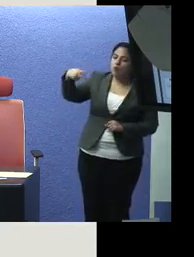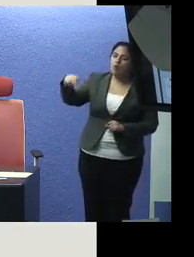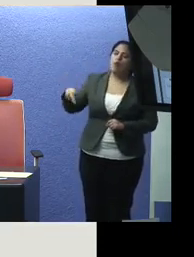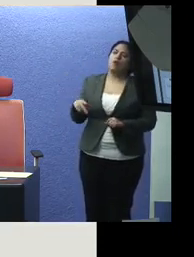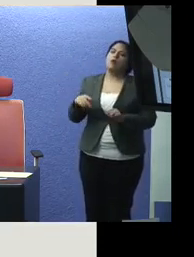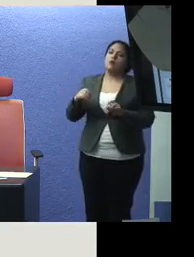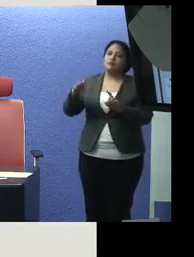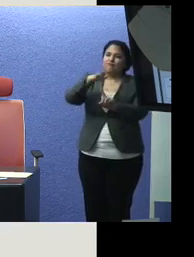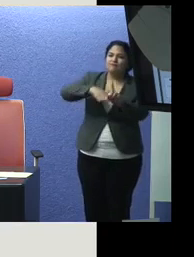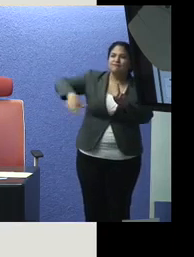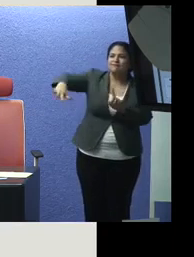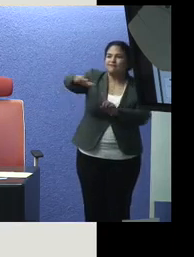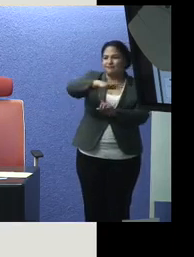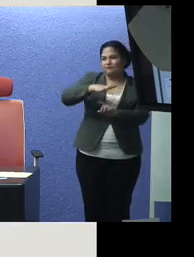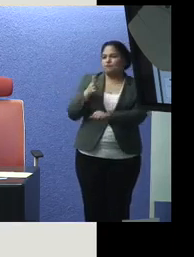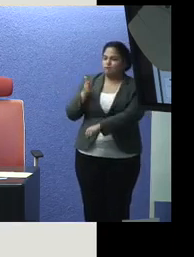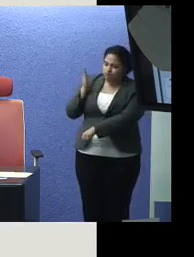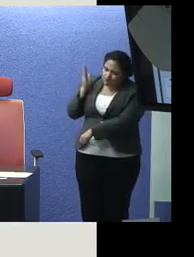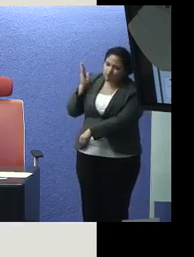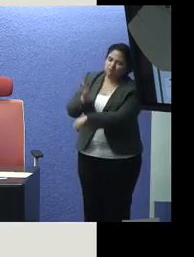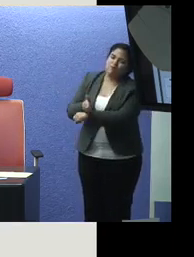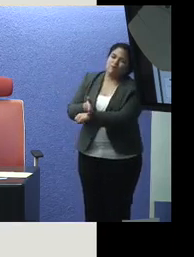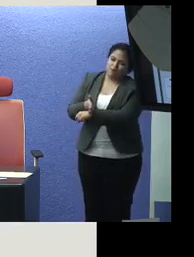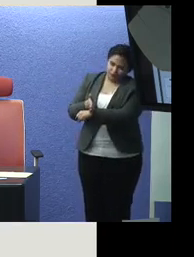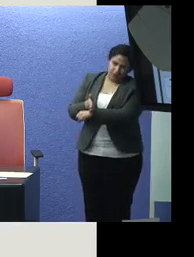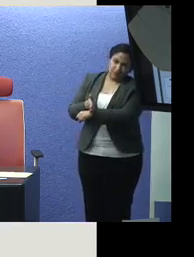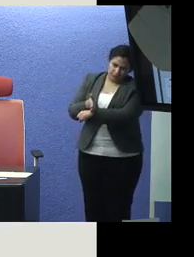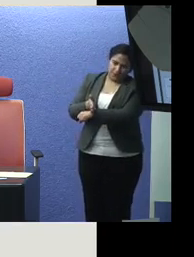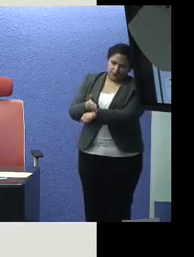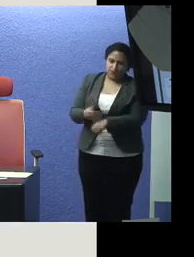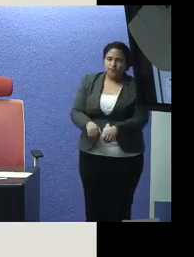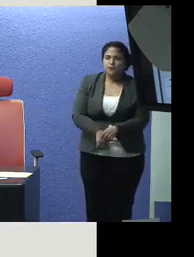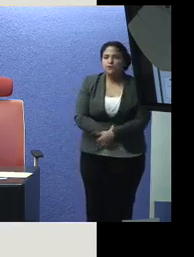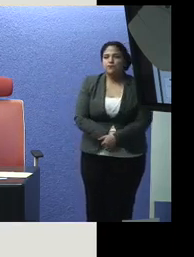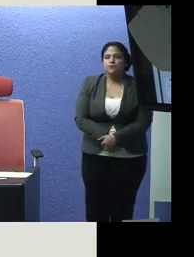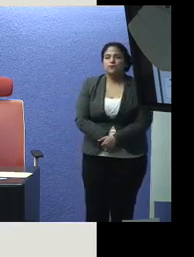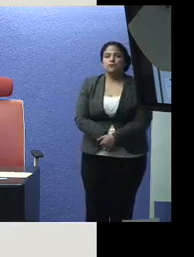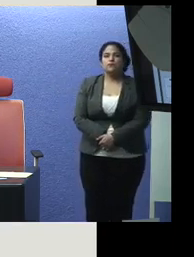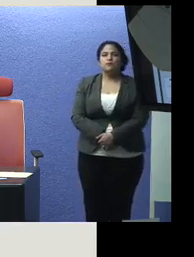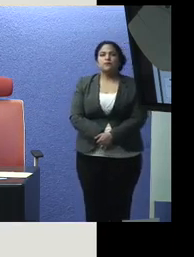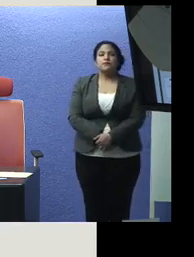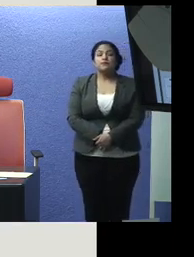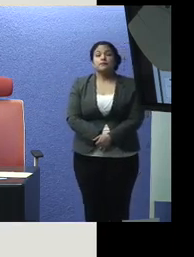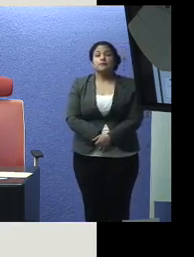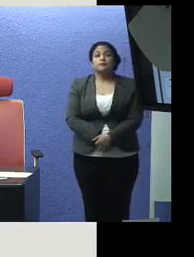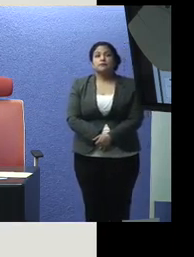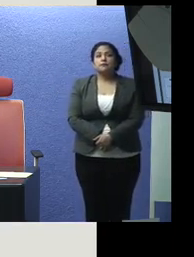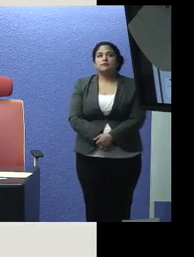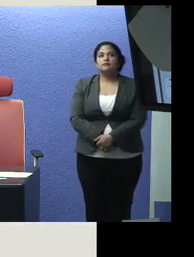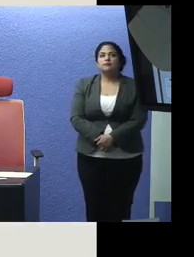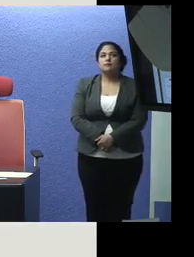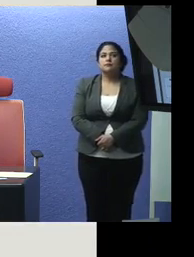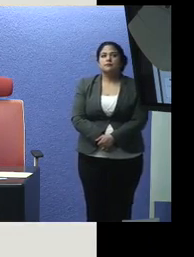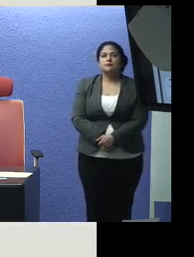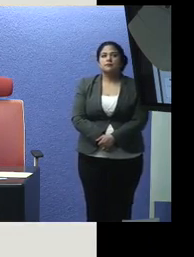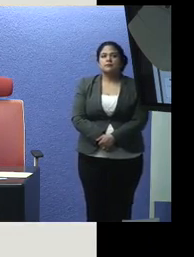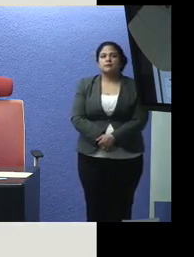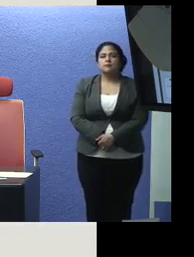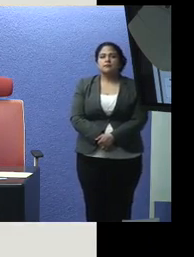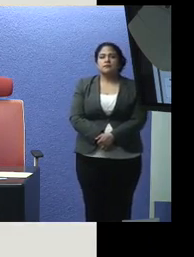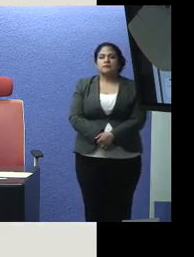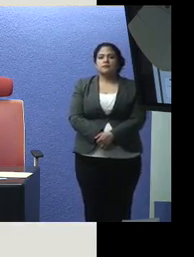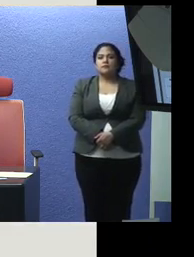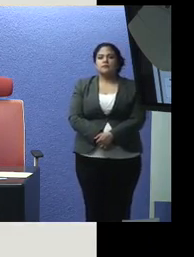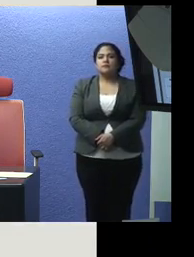o a la sociedad a través de que naciera una persona con discapacidad. Entonces, en el